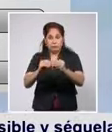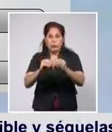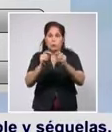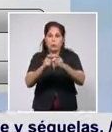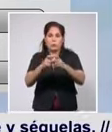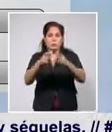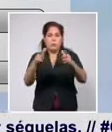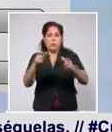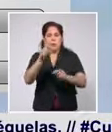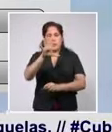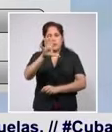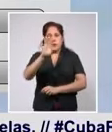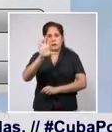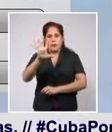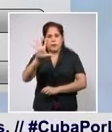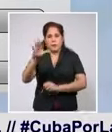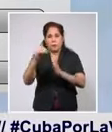a